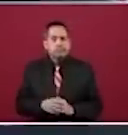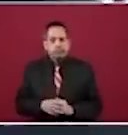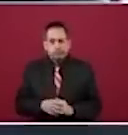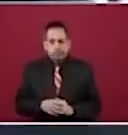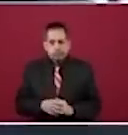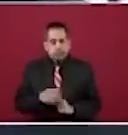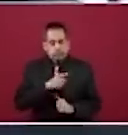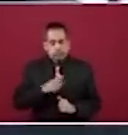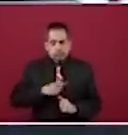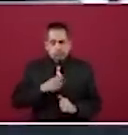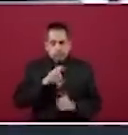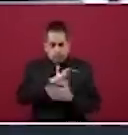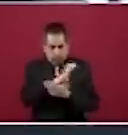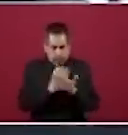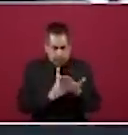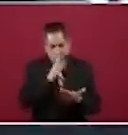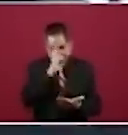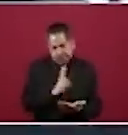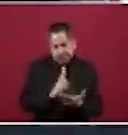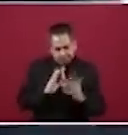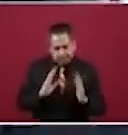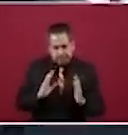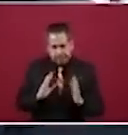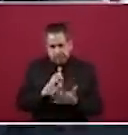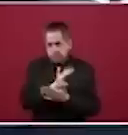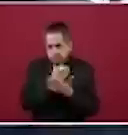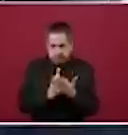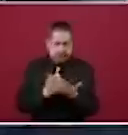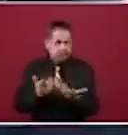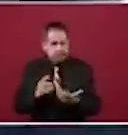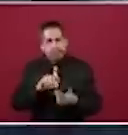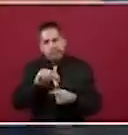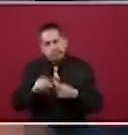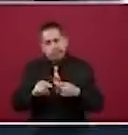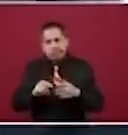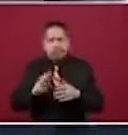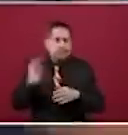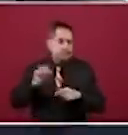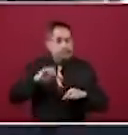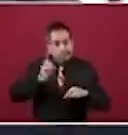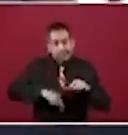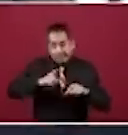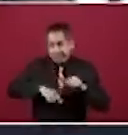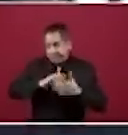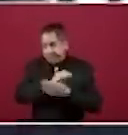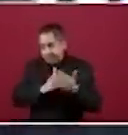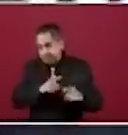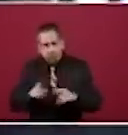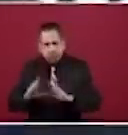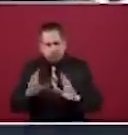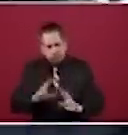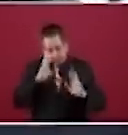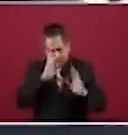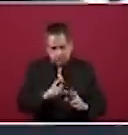se tienen que respetar los contratos, porque si no tendríamos que quitar todos los contratos,